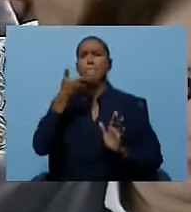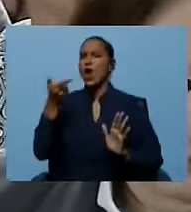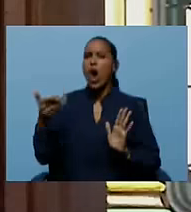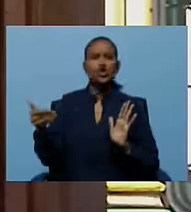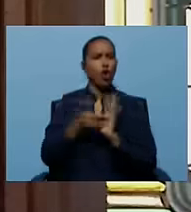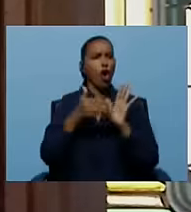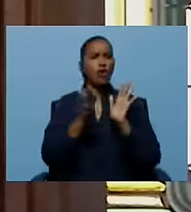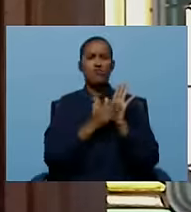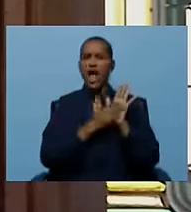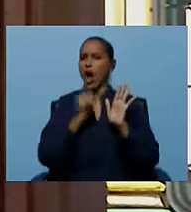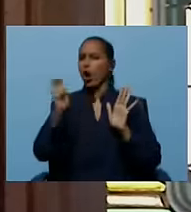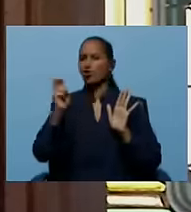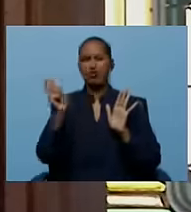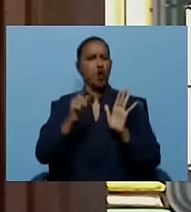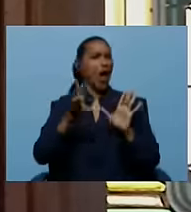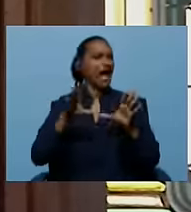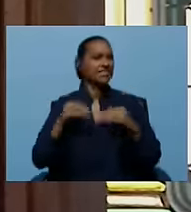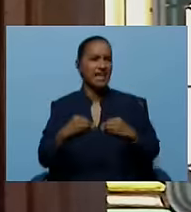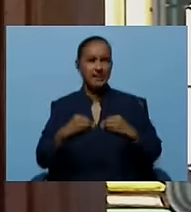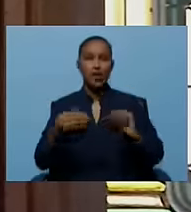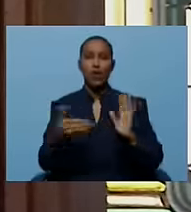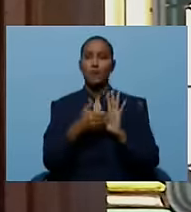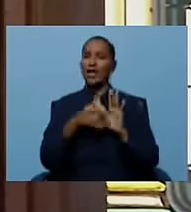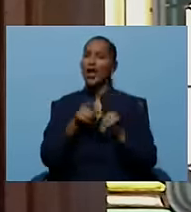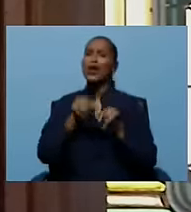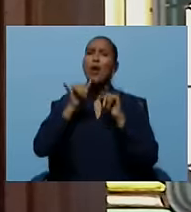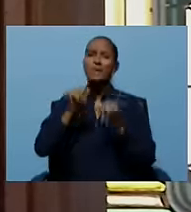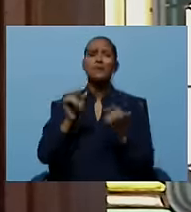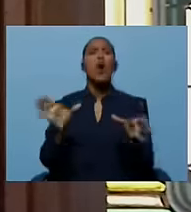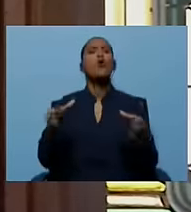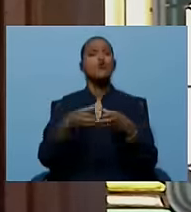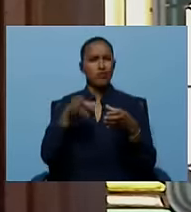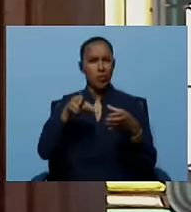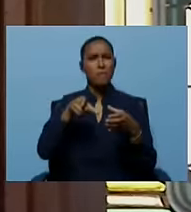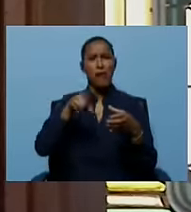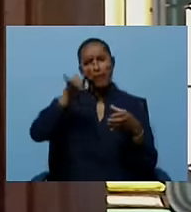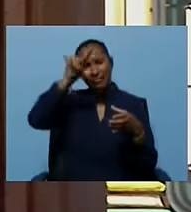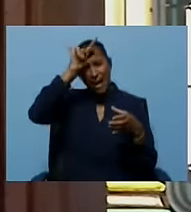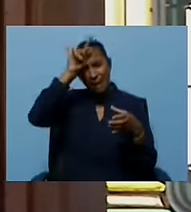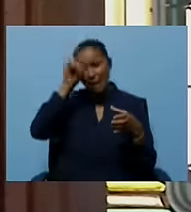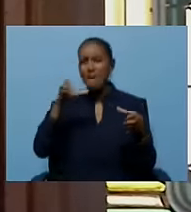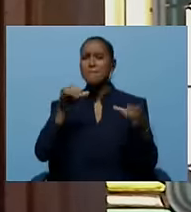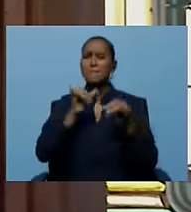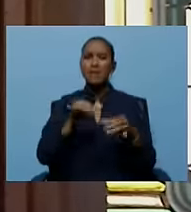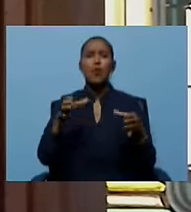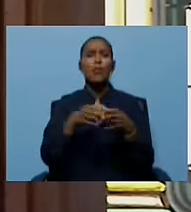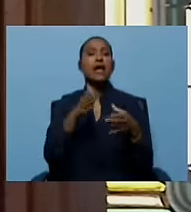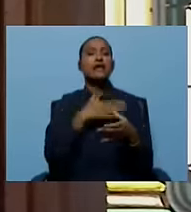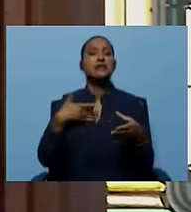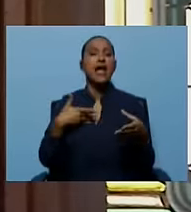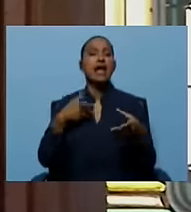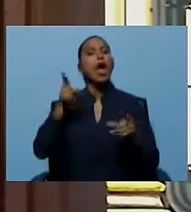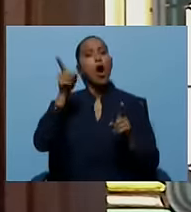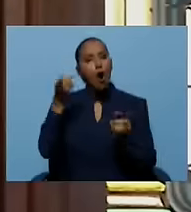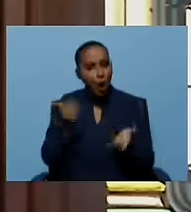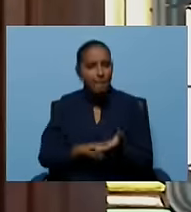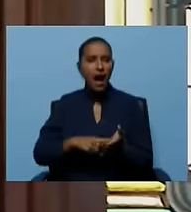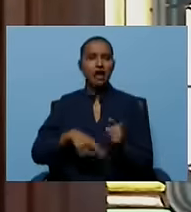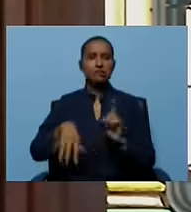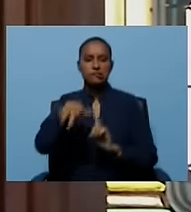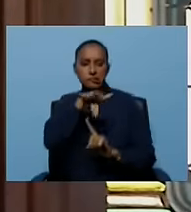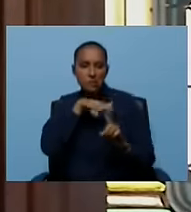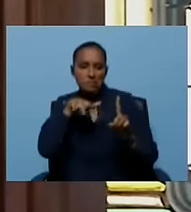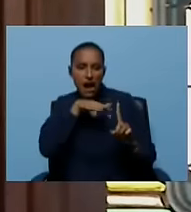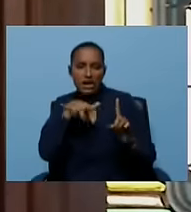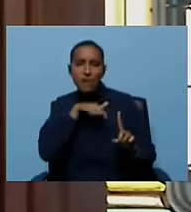el diablo, como la diabla, pretenden manipular otra vez la constitución, salieron